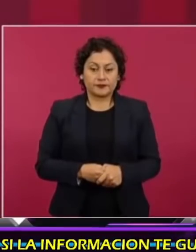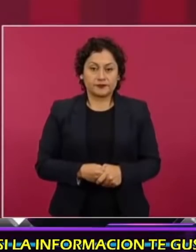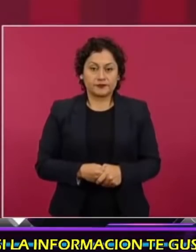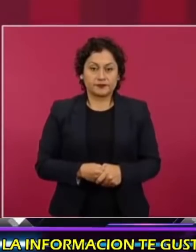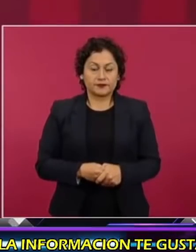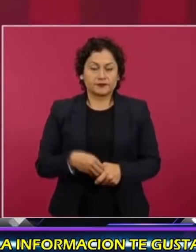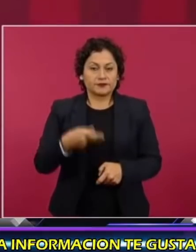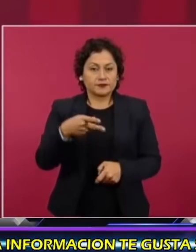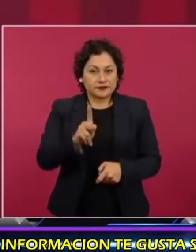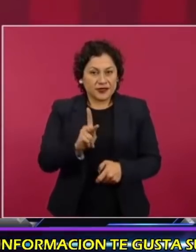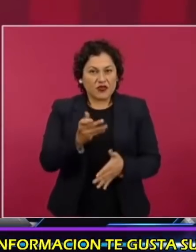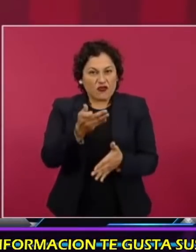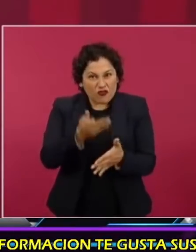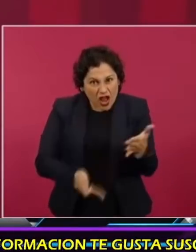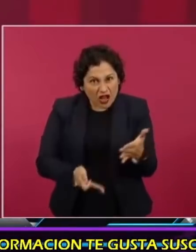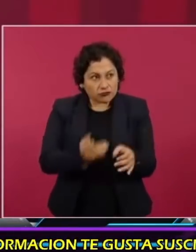Tener todos los elementos.